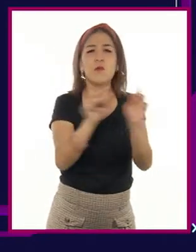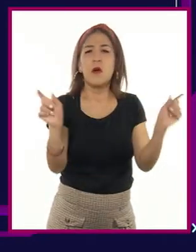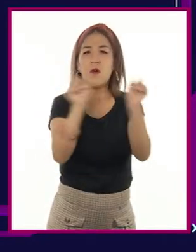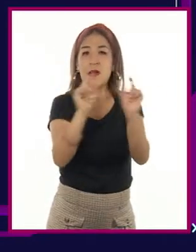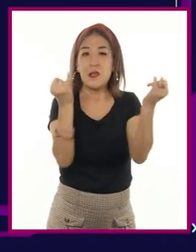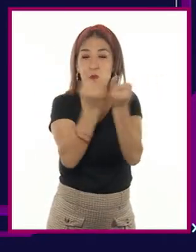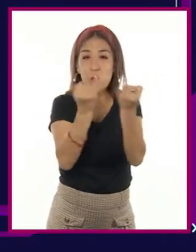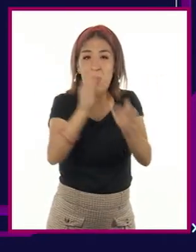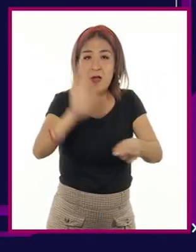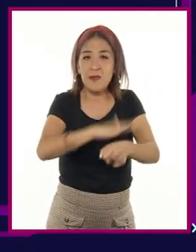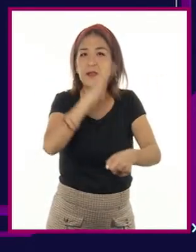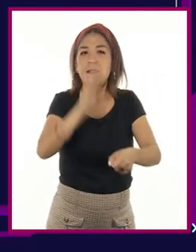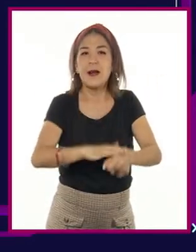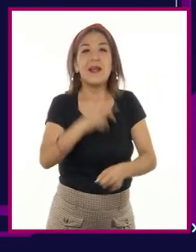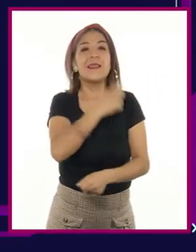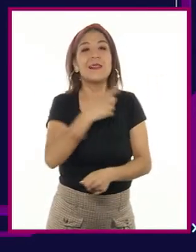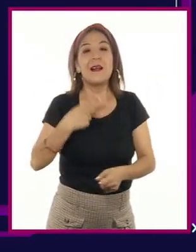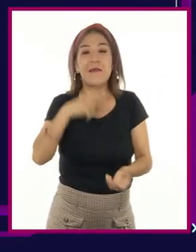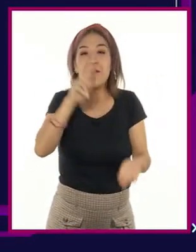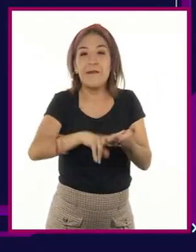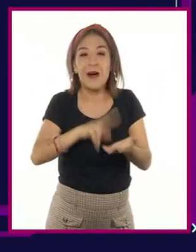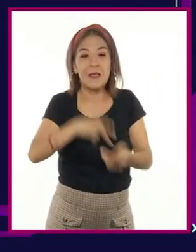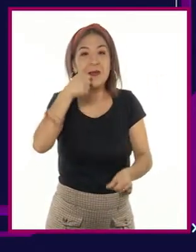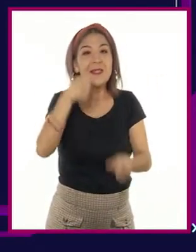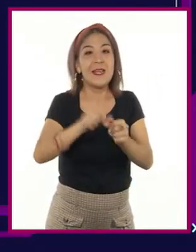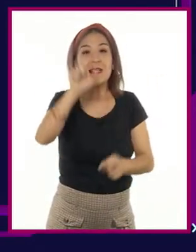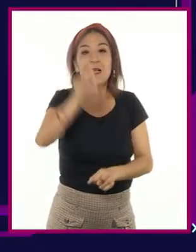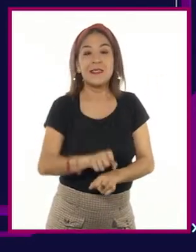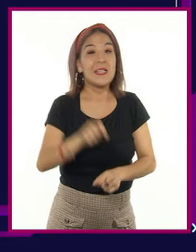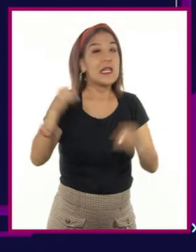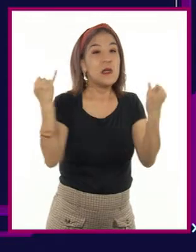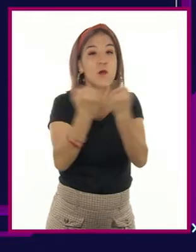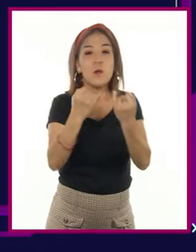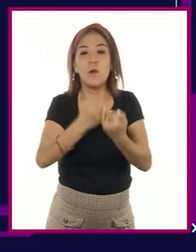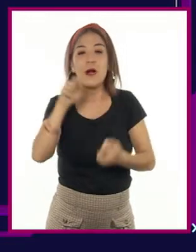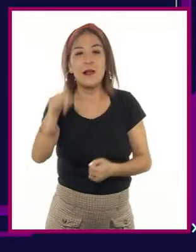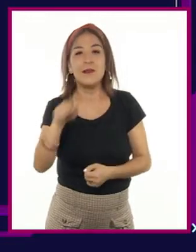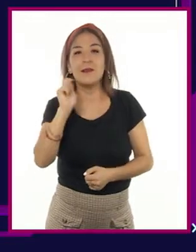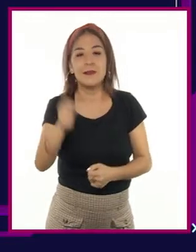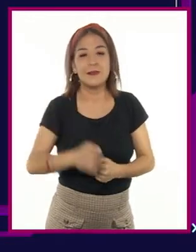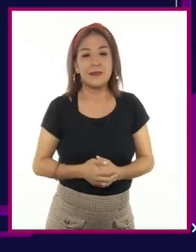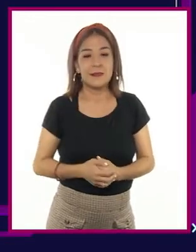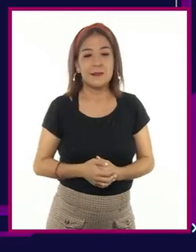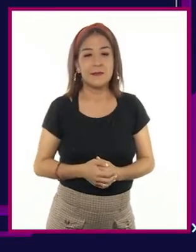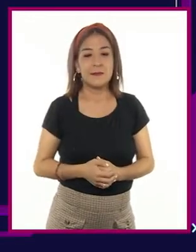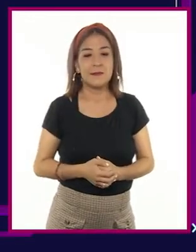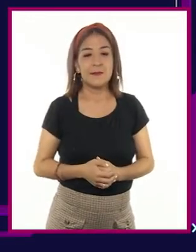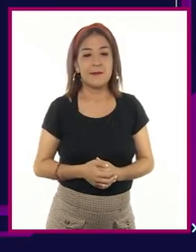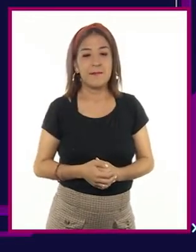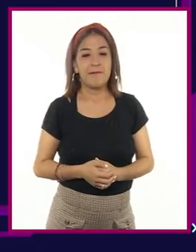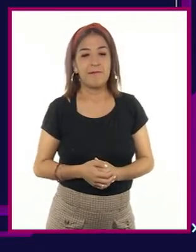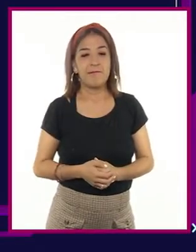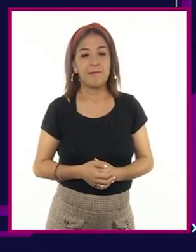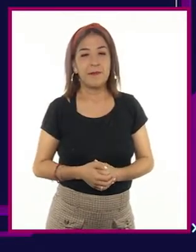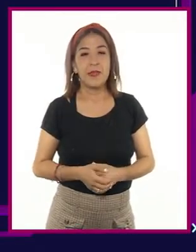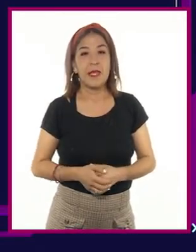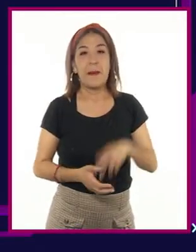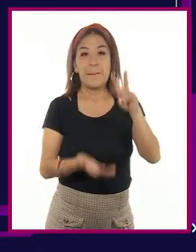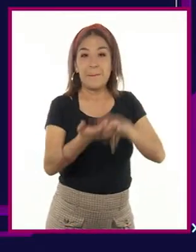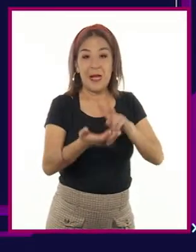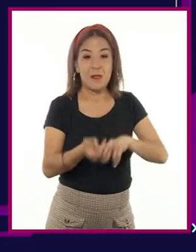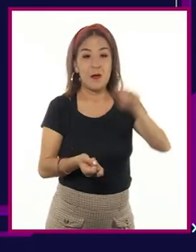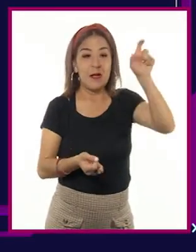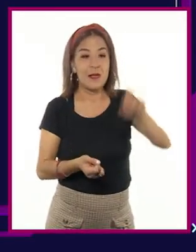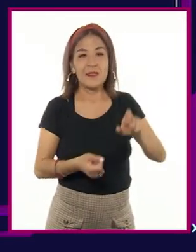cumpla el valor de la incógnita x debe ser igual a para este caso el valor de x debe ser